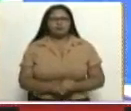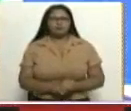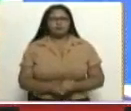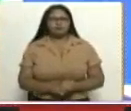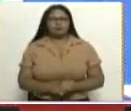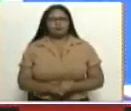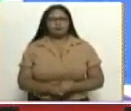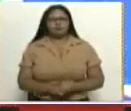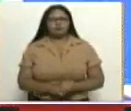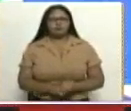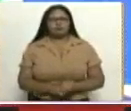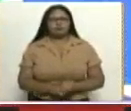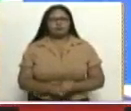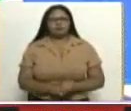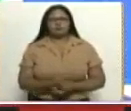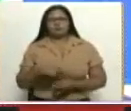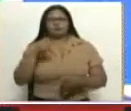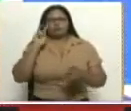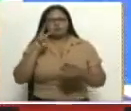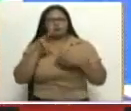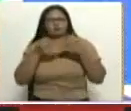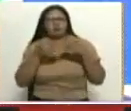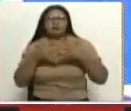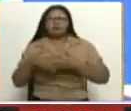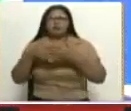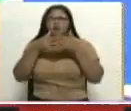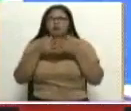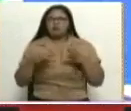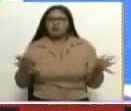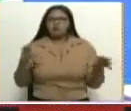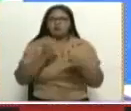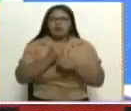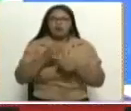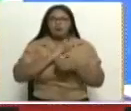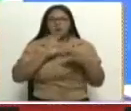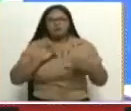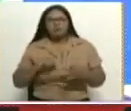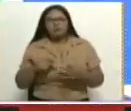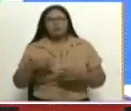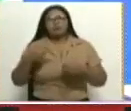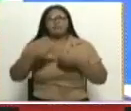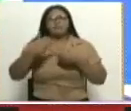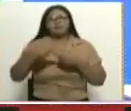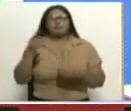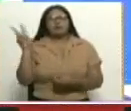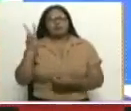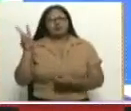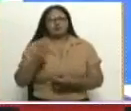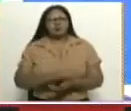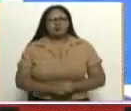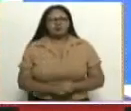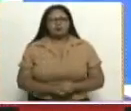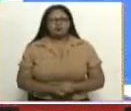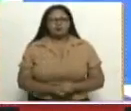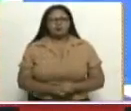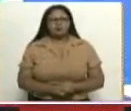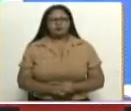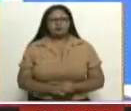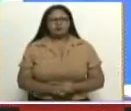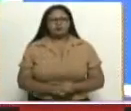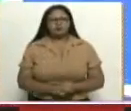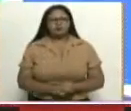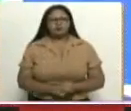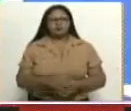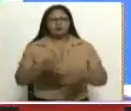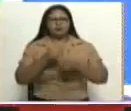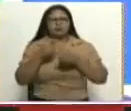para que el poder imperialista de Estados Unidos se apoderara del petróleo venezolano, se apoderara